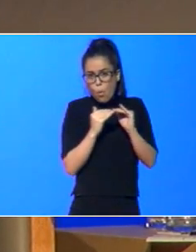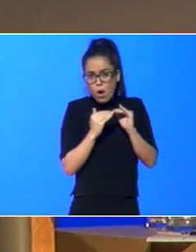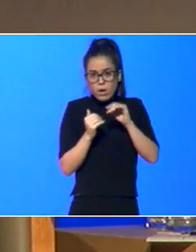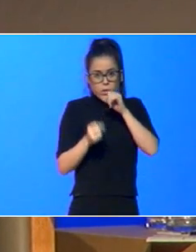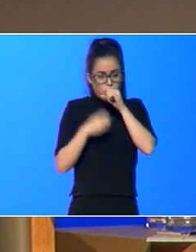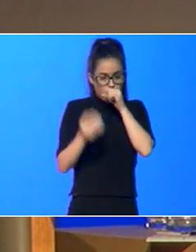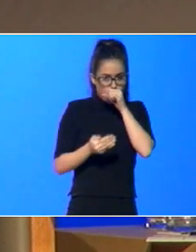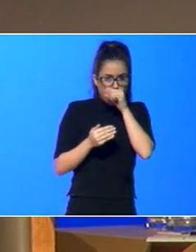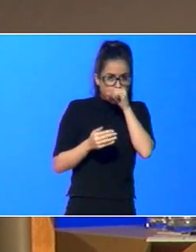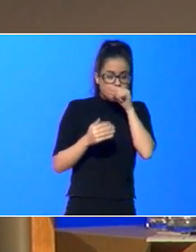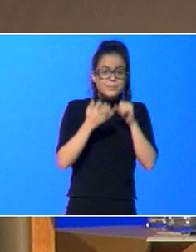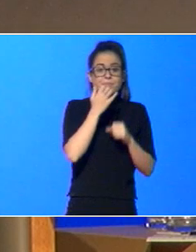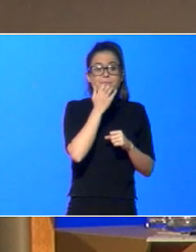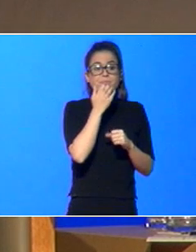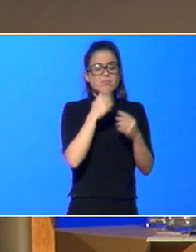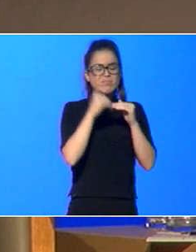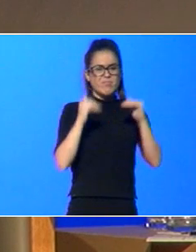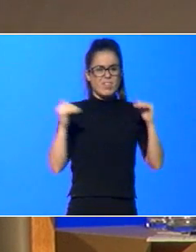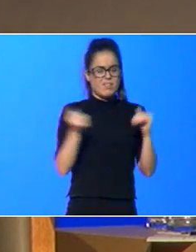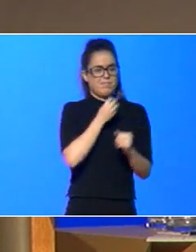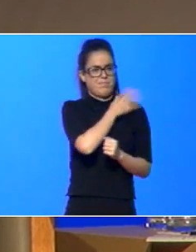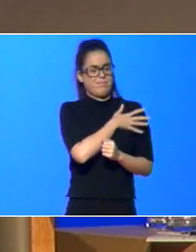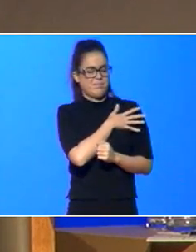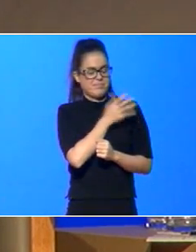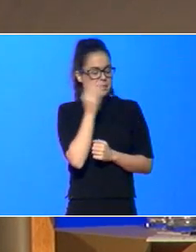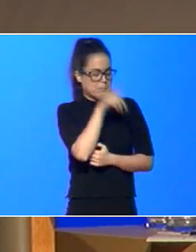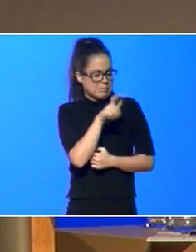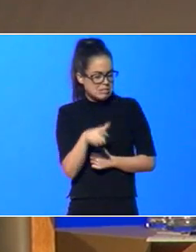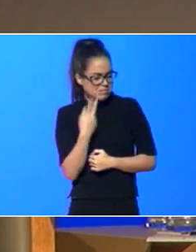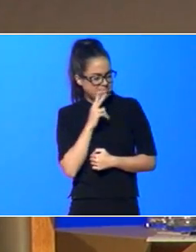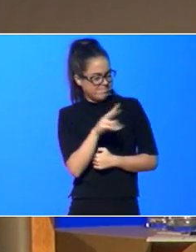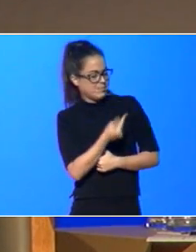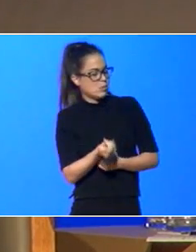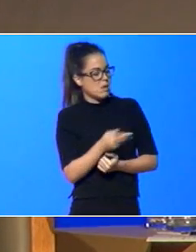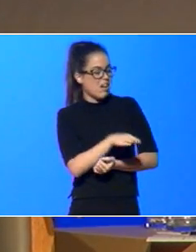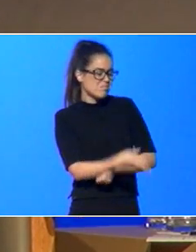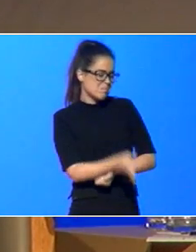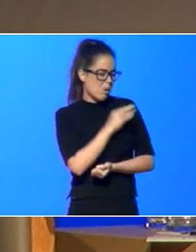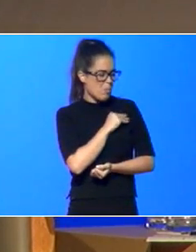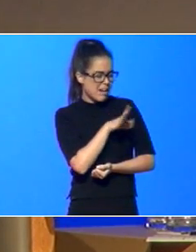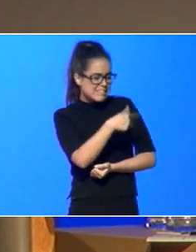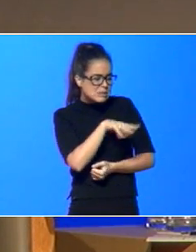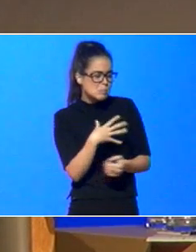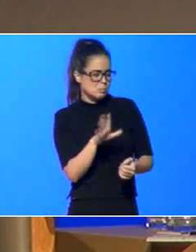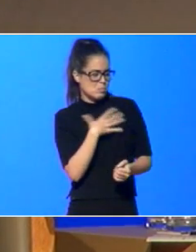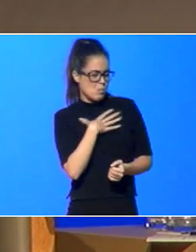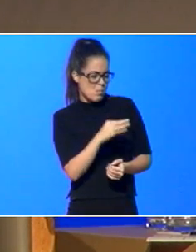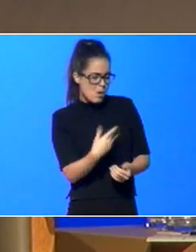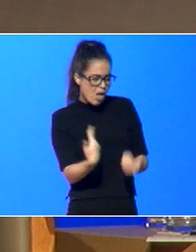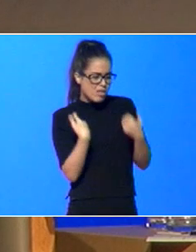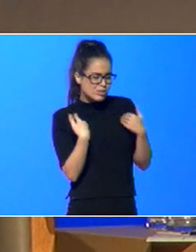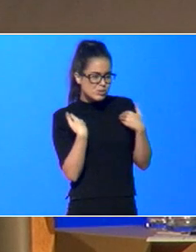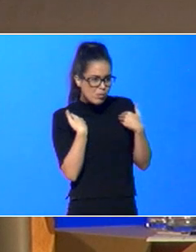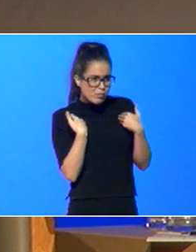como iguales. La gente piensa que pobrecitos, que por qué van a estar aquí, que igual sufren ese bullying que decía Laura,